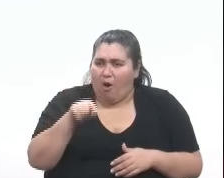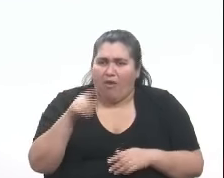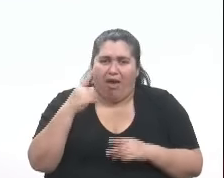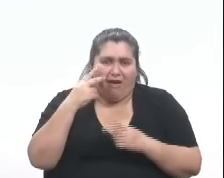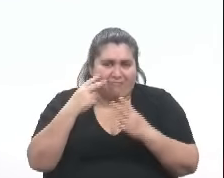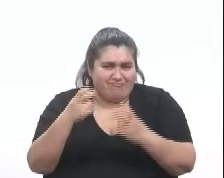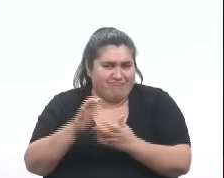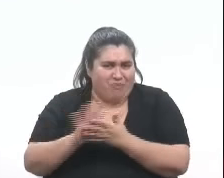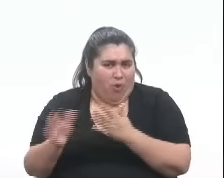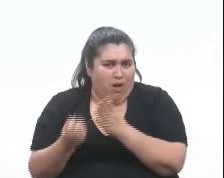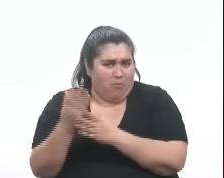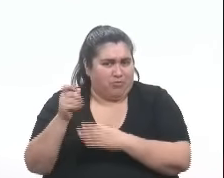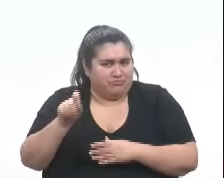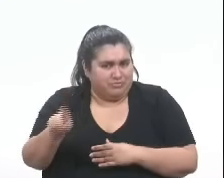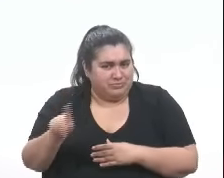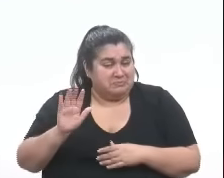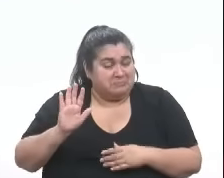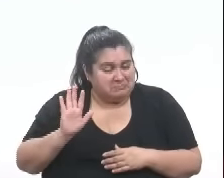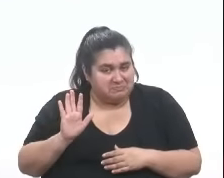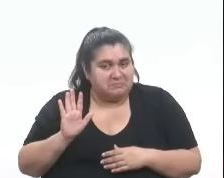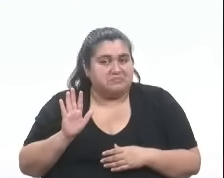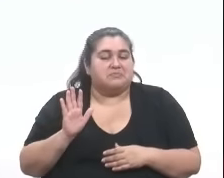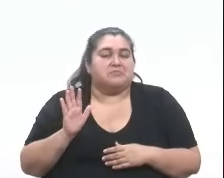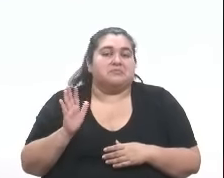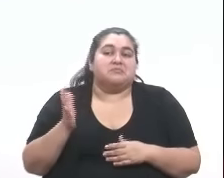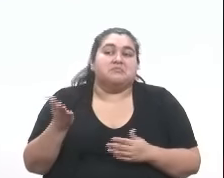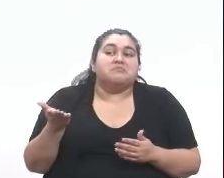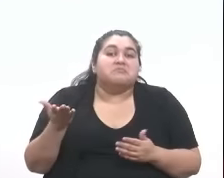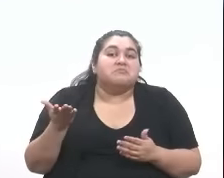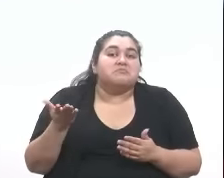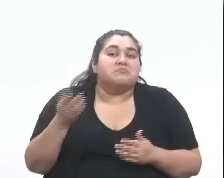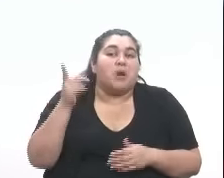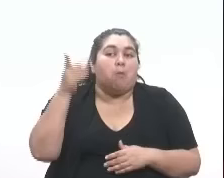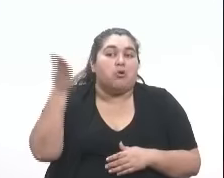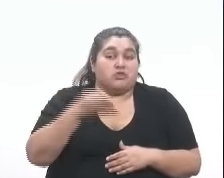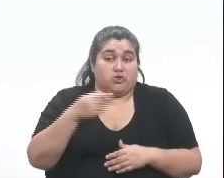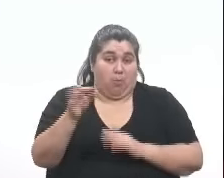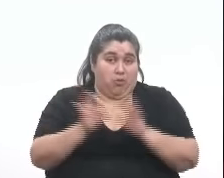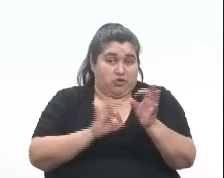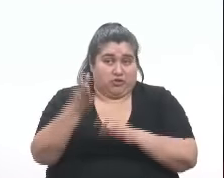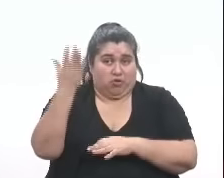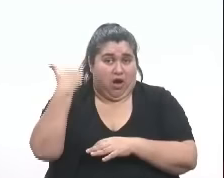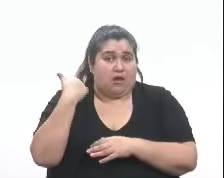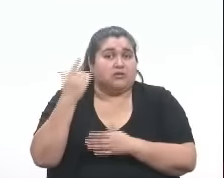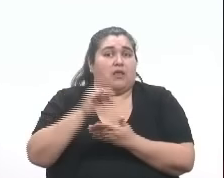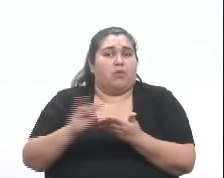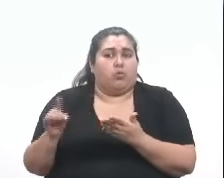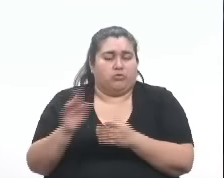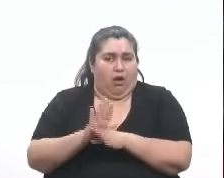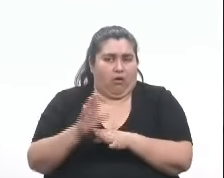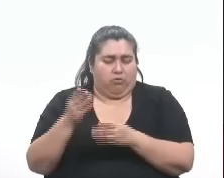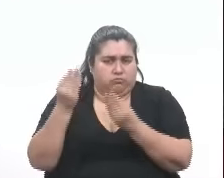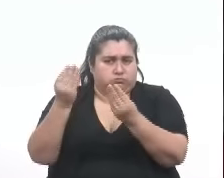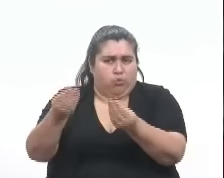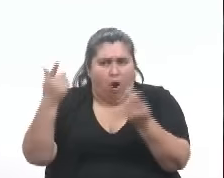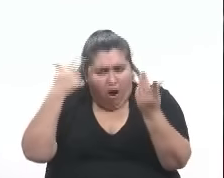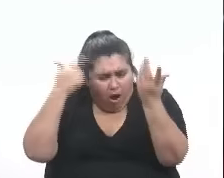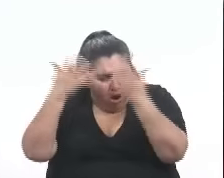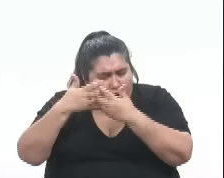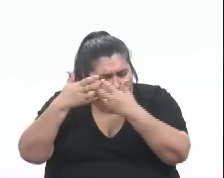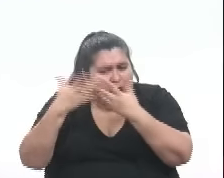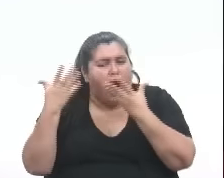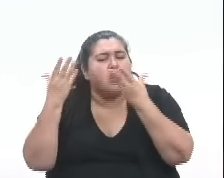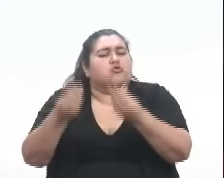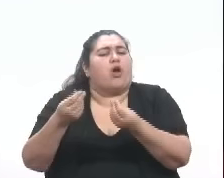Entonces, le agregaron el 9% y ese fue el proyecto que mandó diputados. Se rompieron un poquito la cabeza para ayudar a los